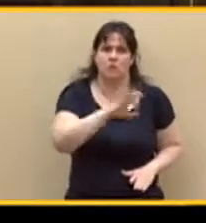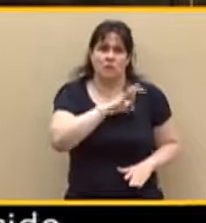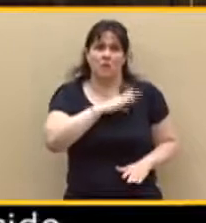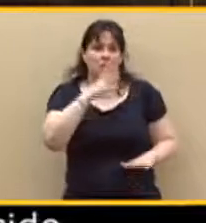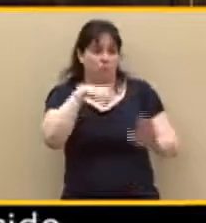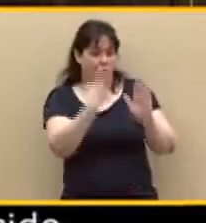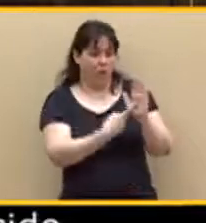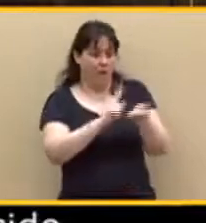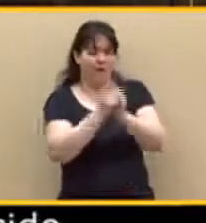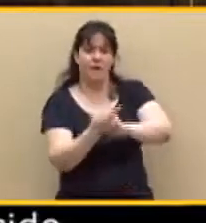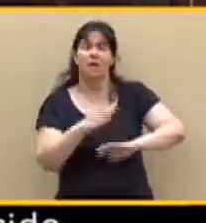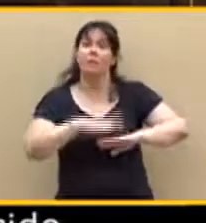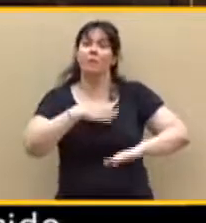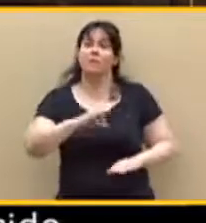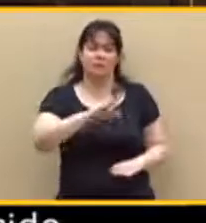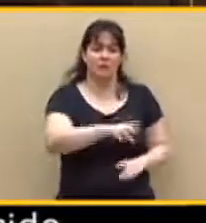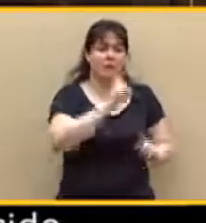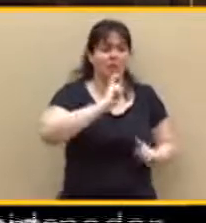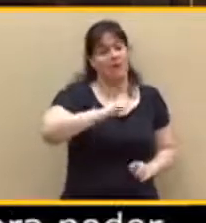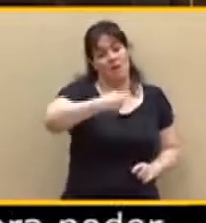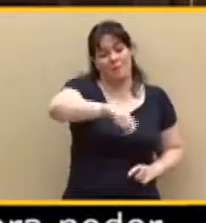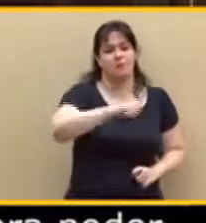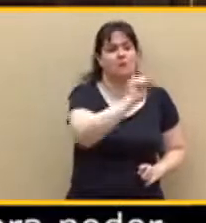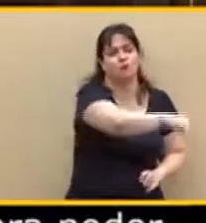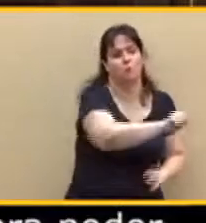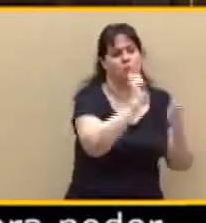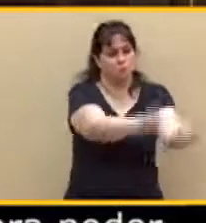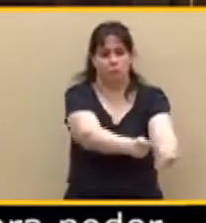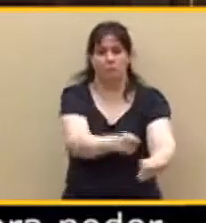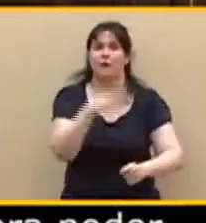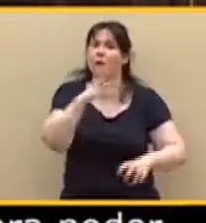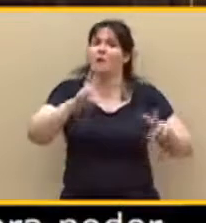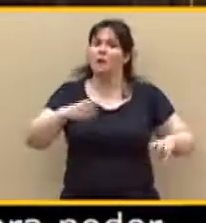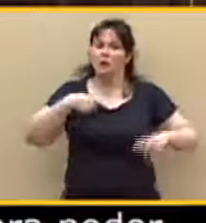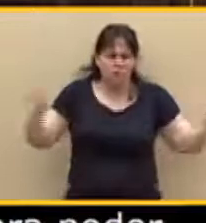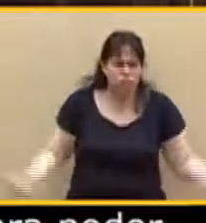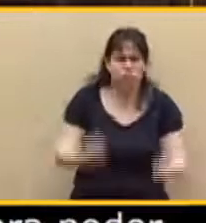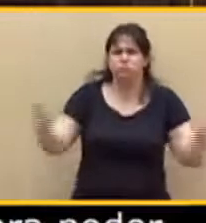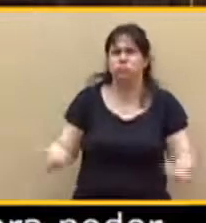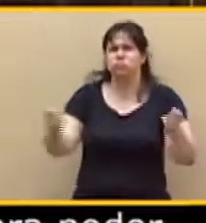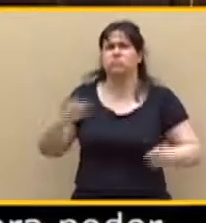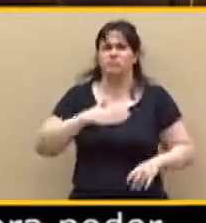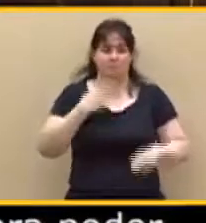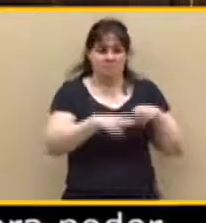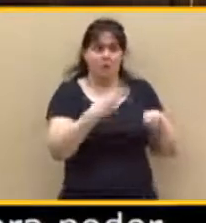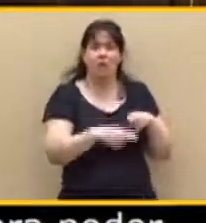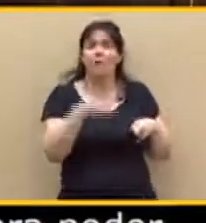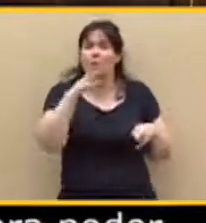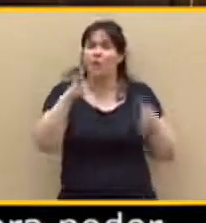presidente a dedo. Han usado la radiotelevisión de todos como herramienta de propaganda política. Los consejos informativos han denunciado